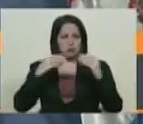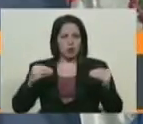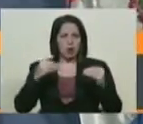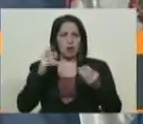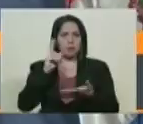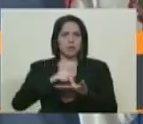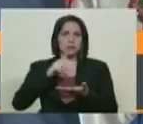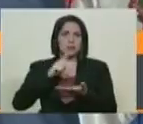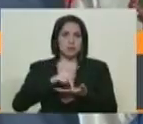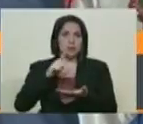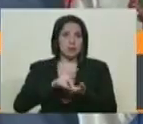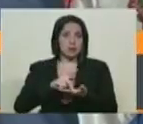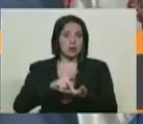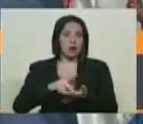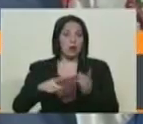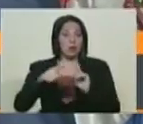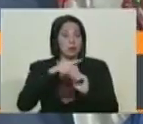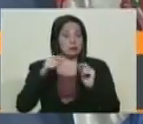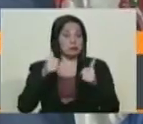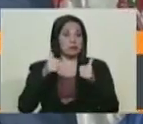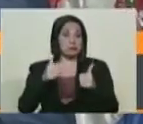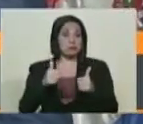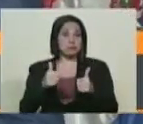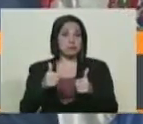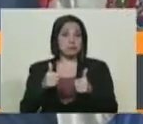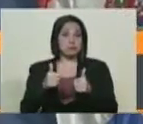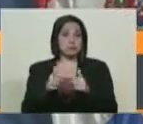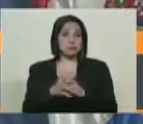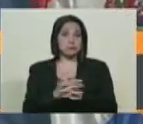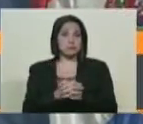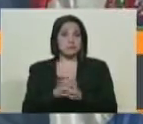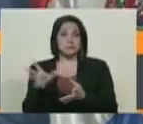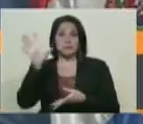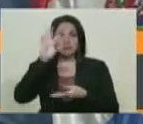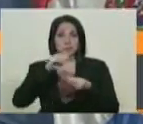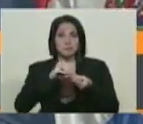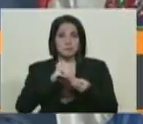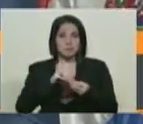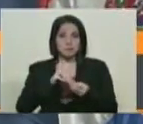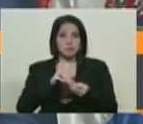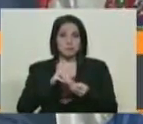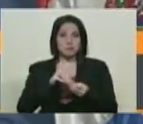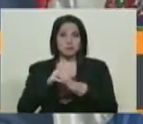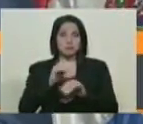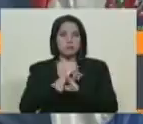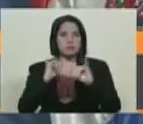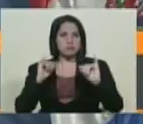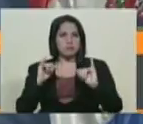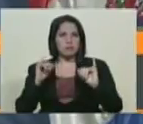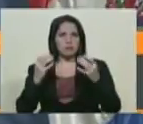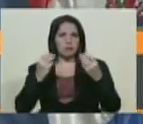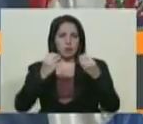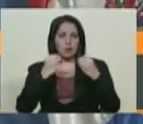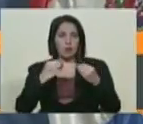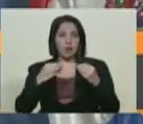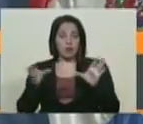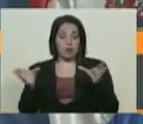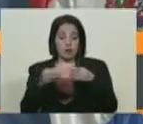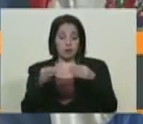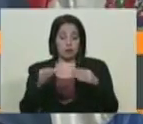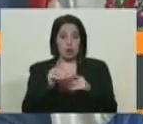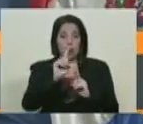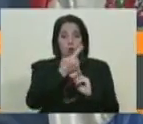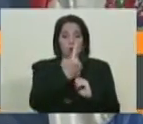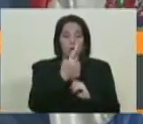participantes de manera muy positiva, porque concluimos con lo que debe ser la esencia de la reunión del 1 y el